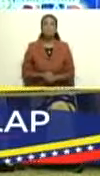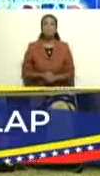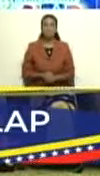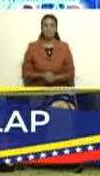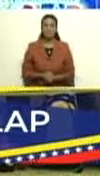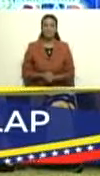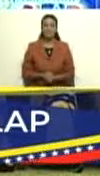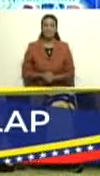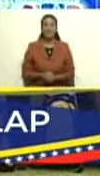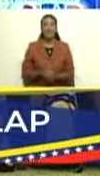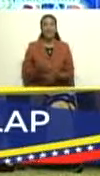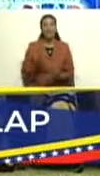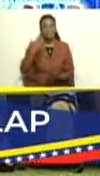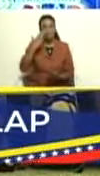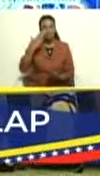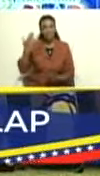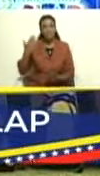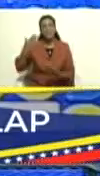¡Levanten la mano!